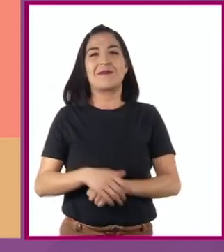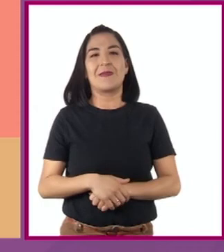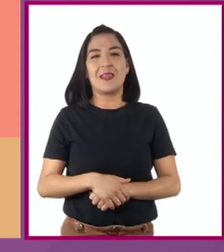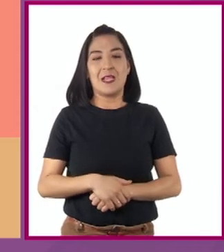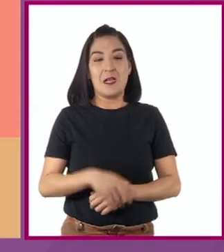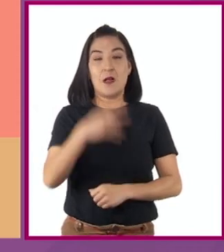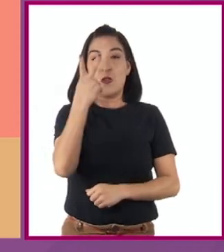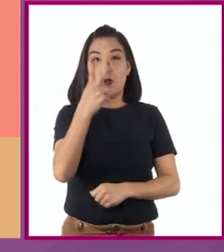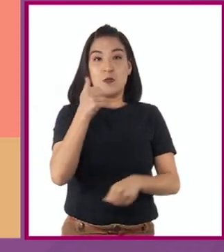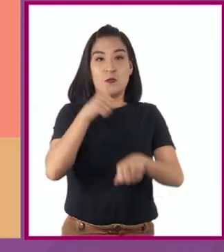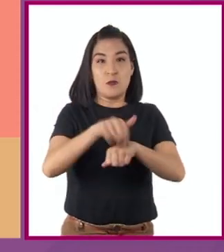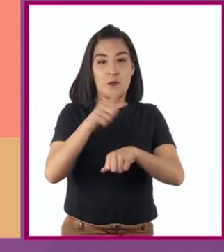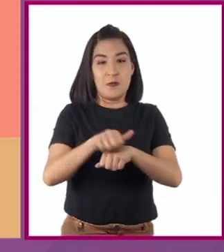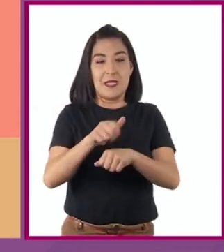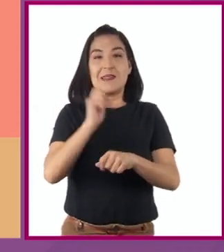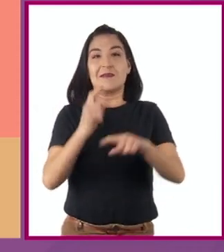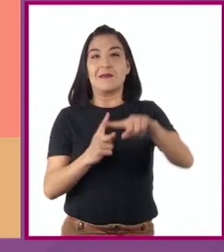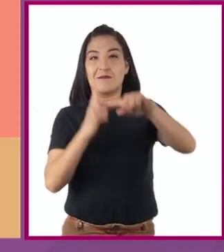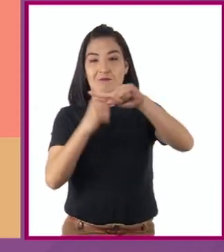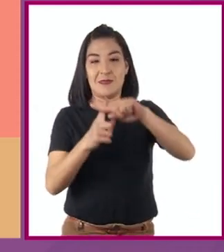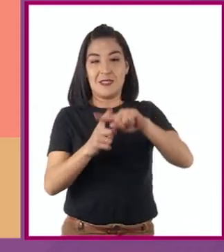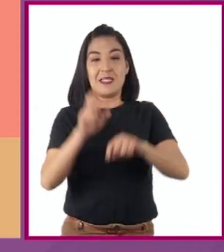Dos números cuya suma sea